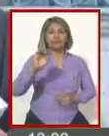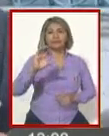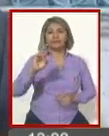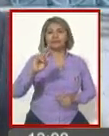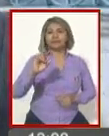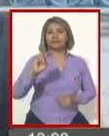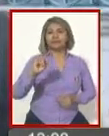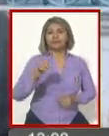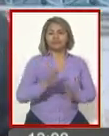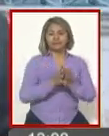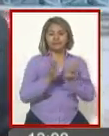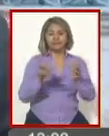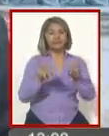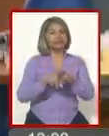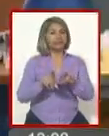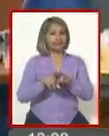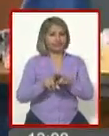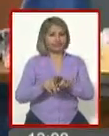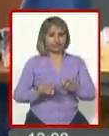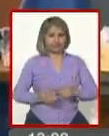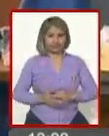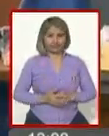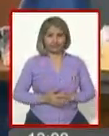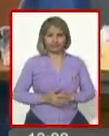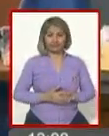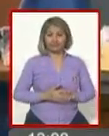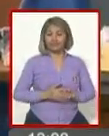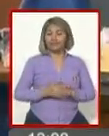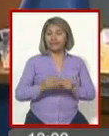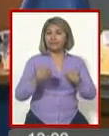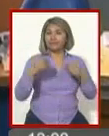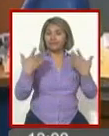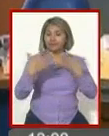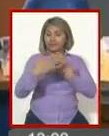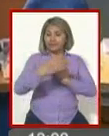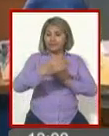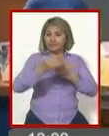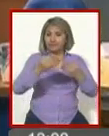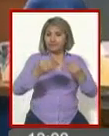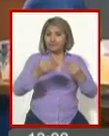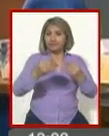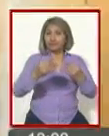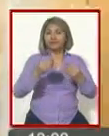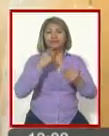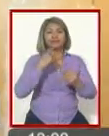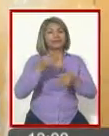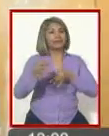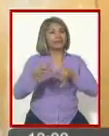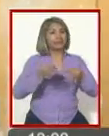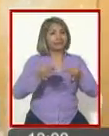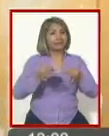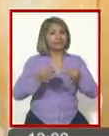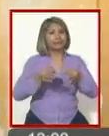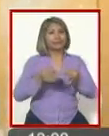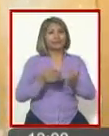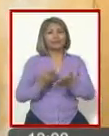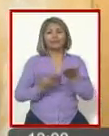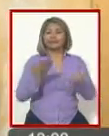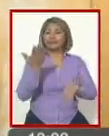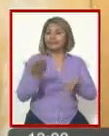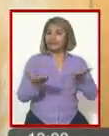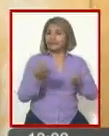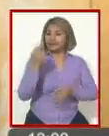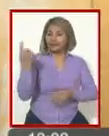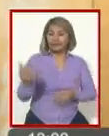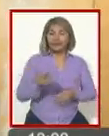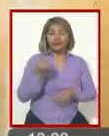General. Sabemos que esta instancia arbitral, seguramente, pues en este